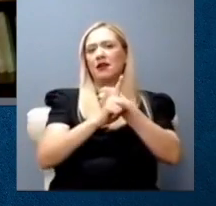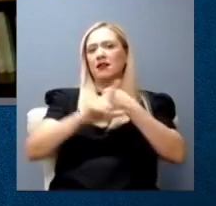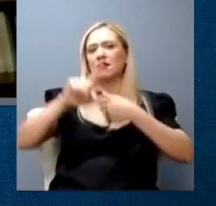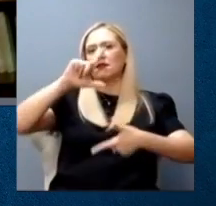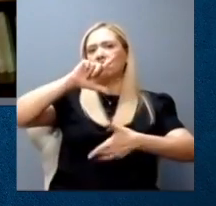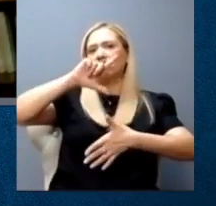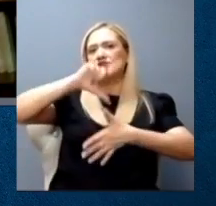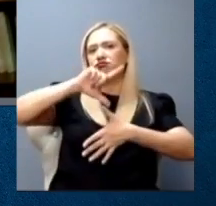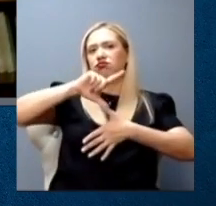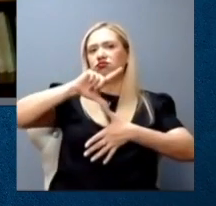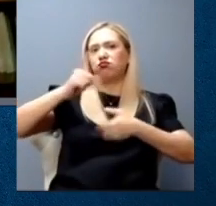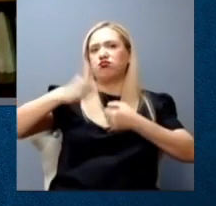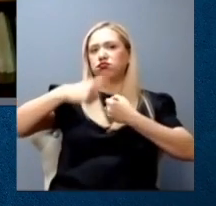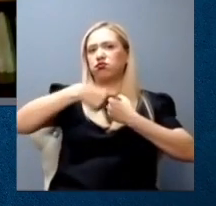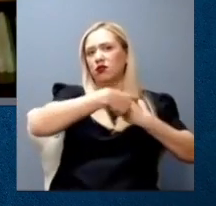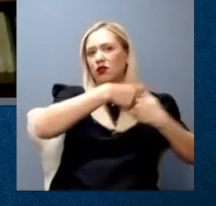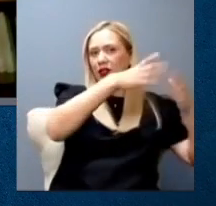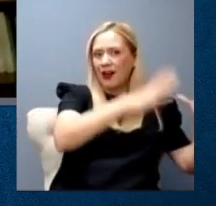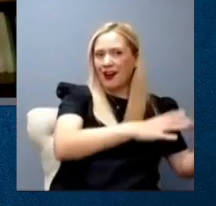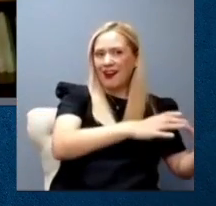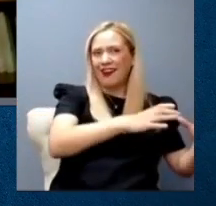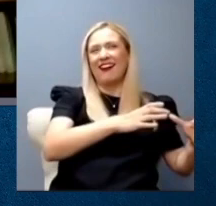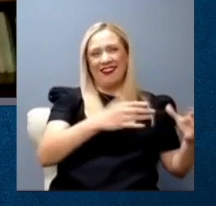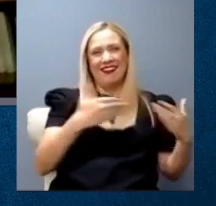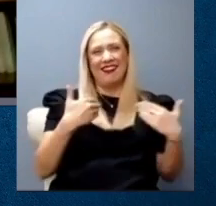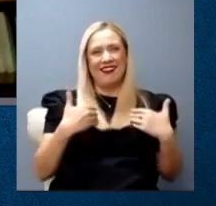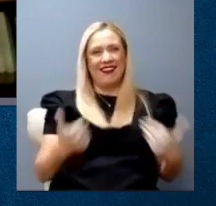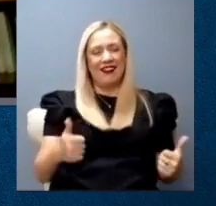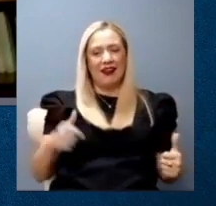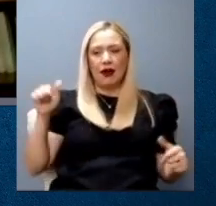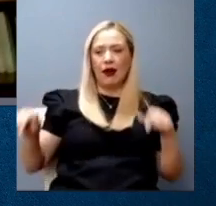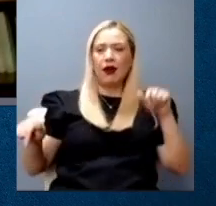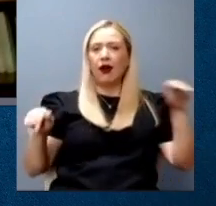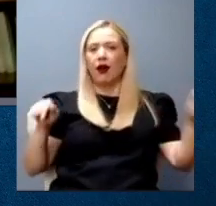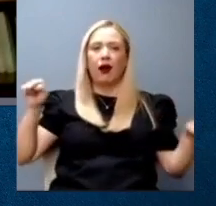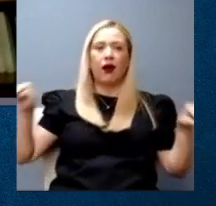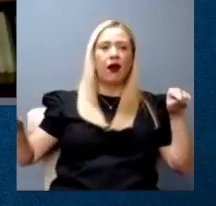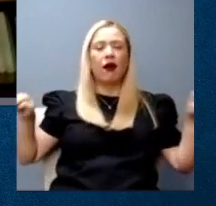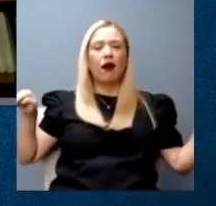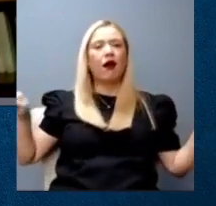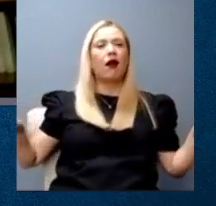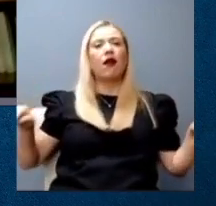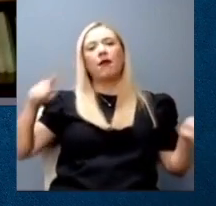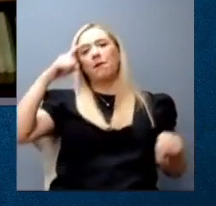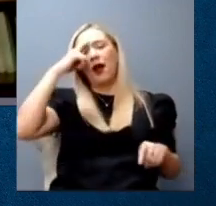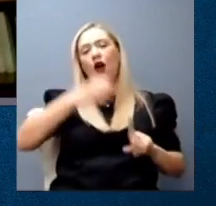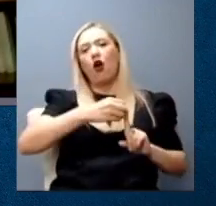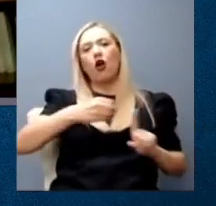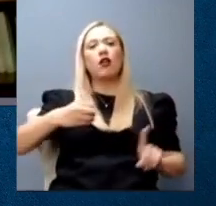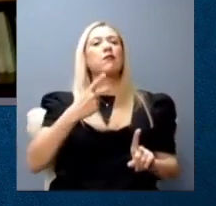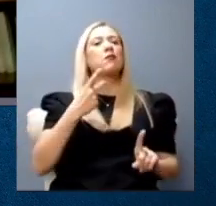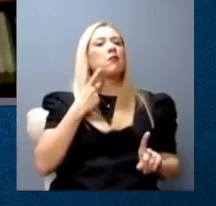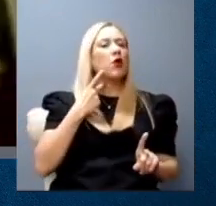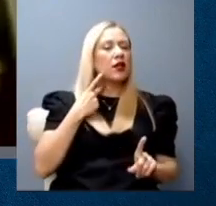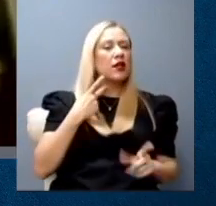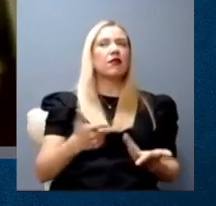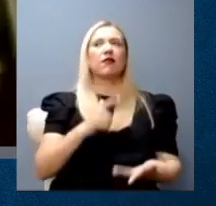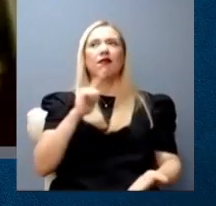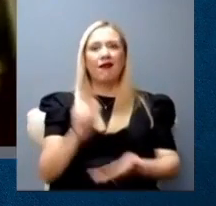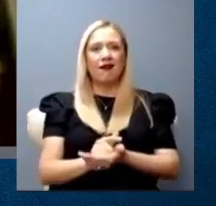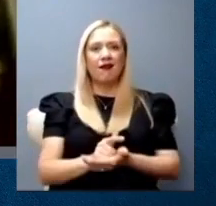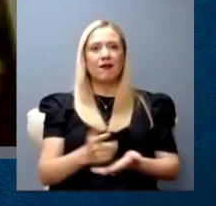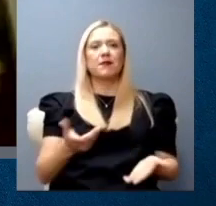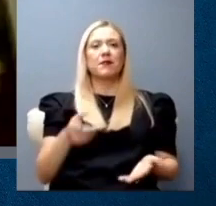por la importancia de los derechos que reconoce, de carácter civil y político, sino también porque en el marco de la OEA